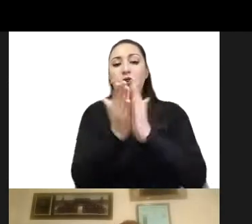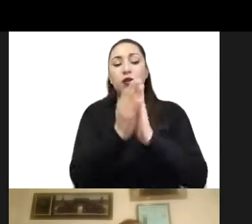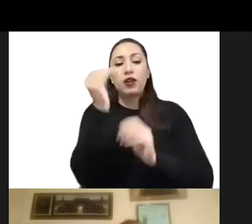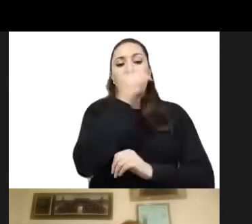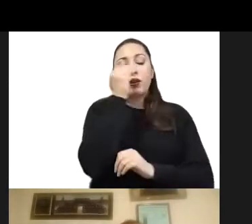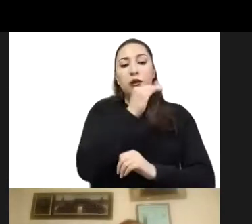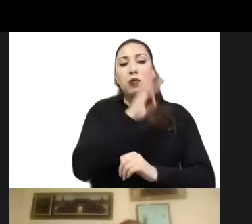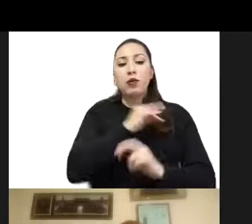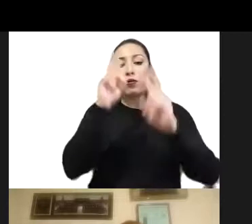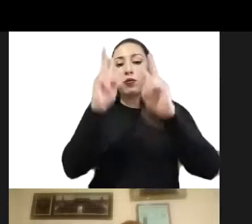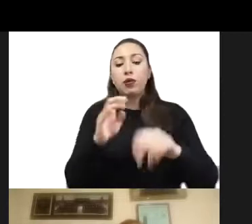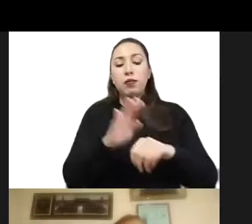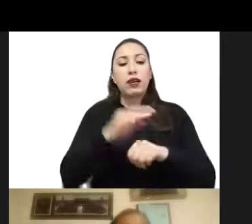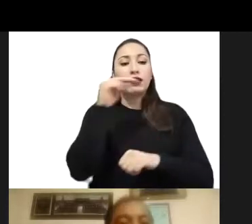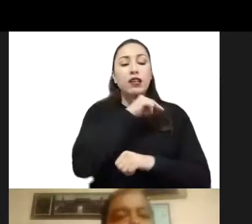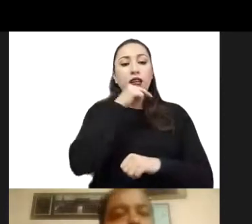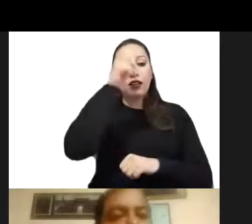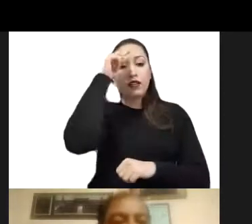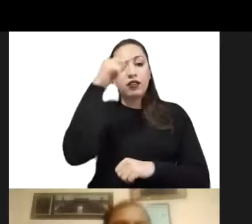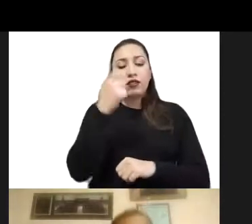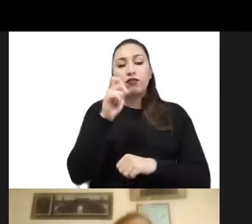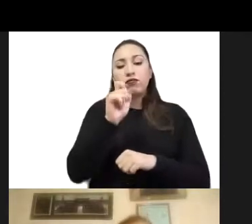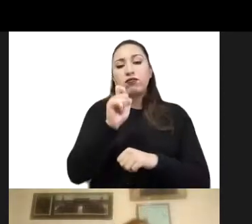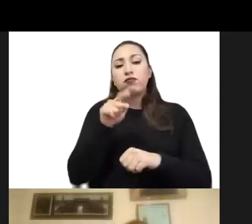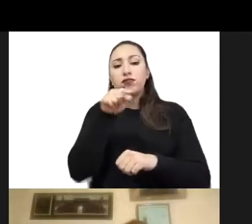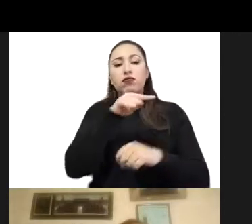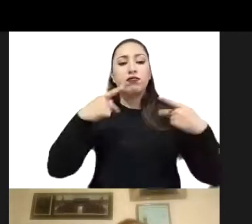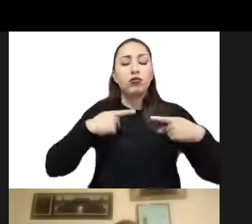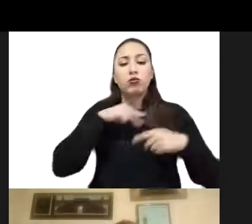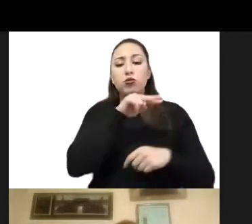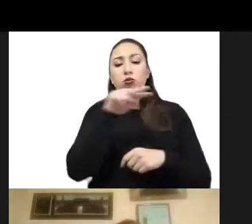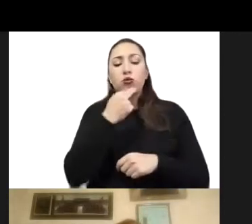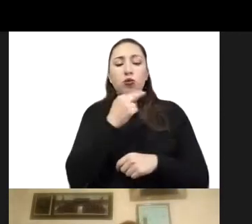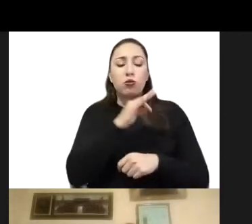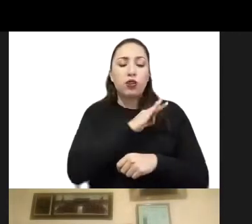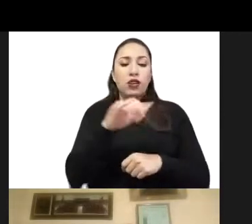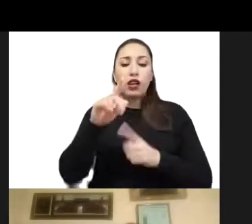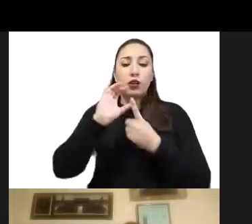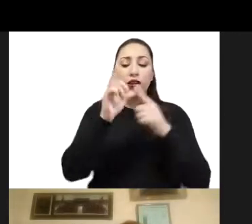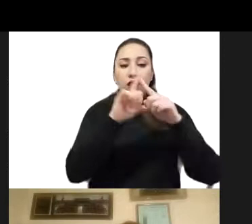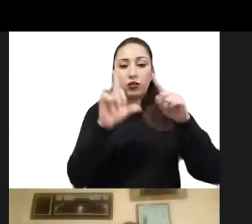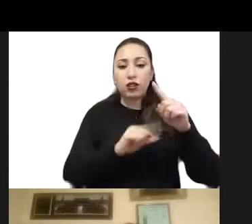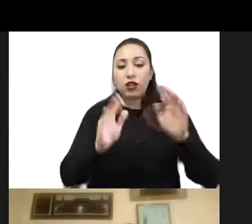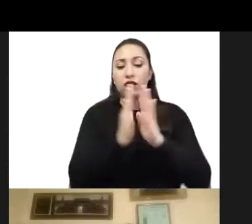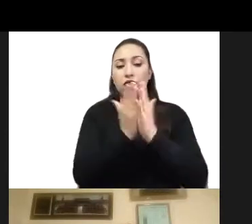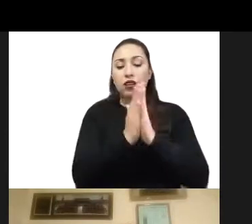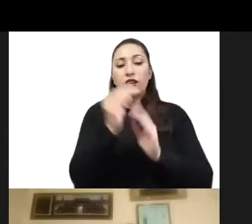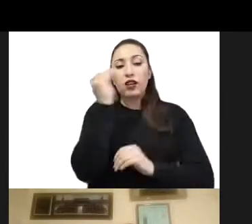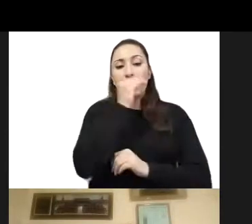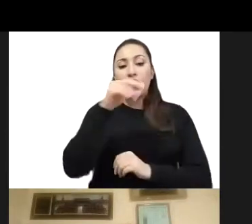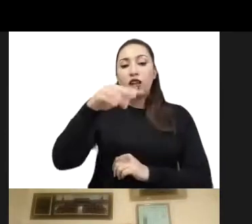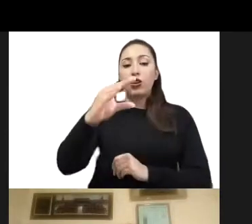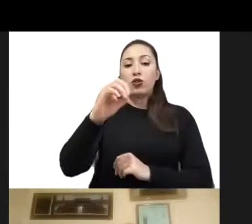manera fácil y disponible en todo momento. La Comisión Nacional de Libros de Texto Gratuitos, CONALITEG, es el